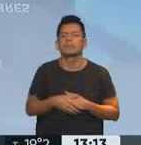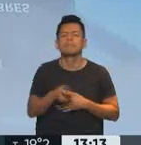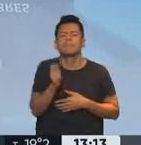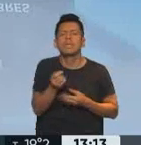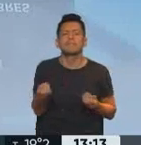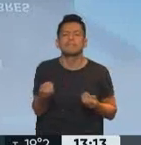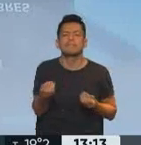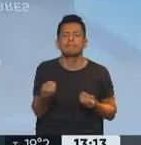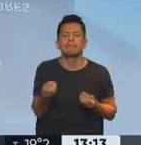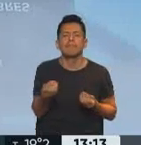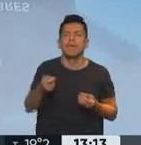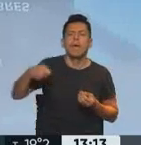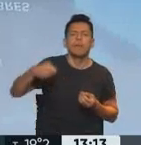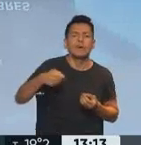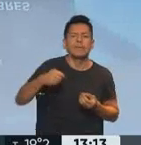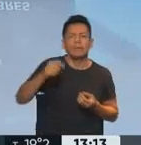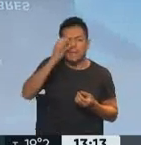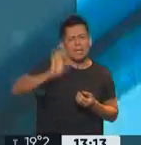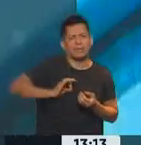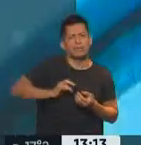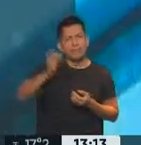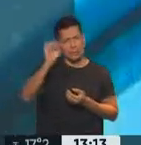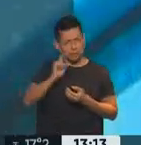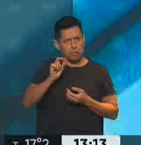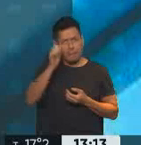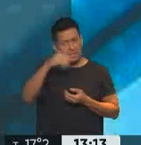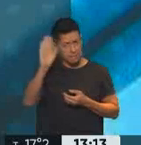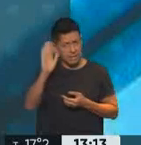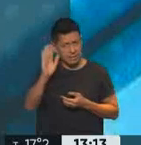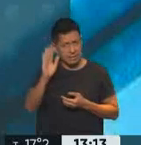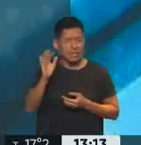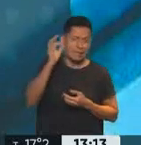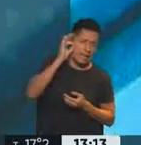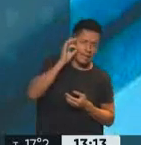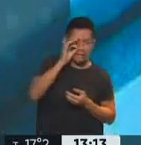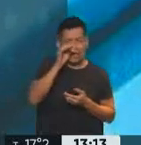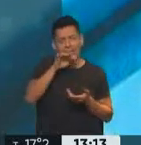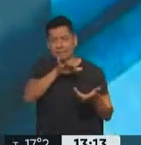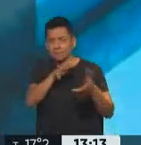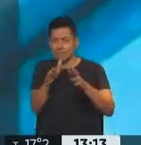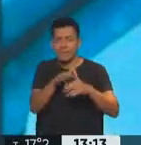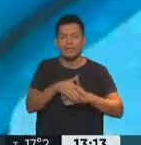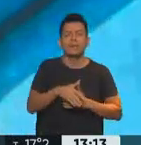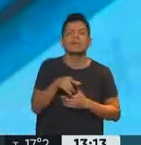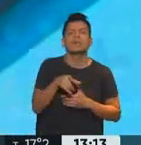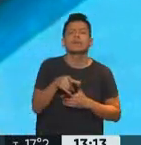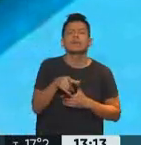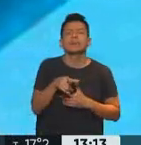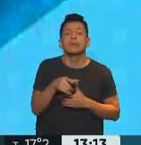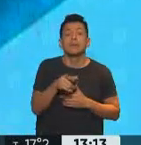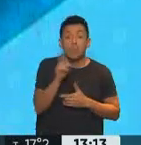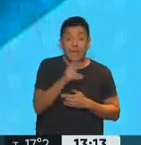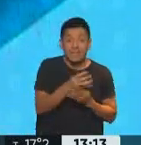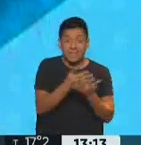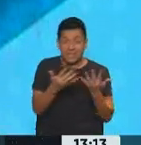efectivamente tienen más de 20 años y queda 33 20 y 30 años es decir están ahí más cerquita para jubilarse solamente una de cada diez